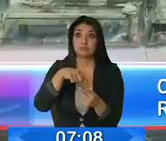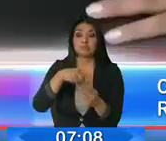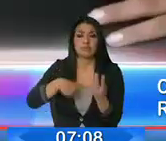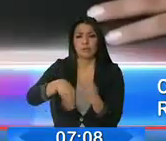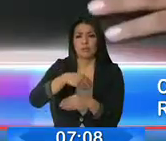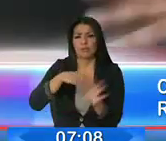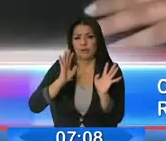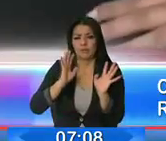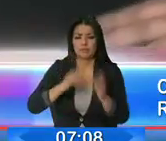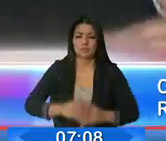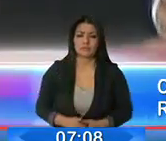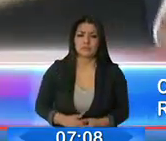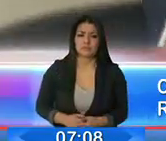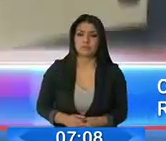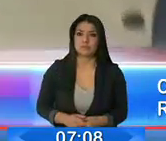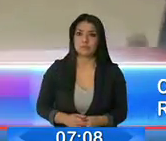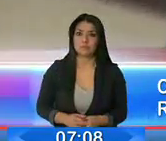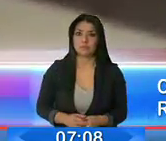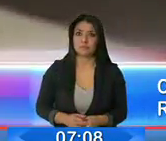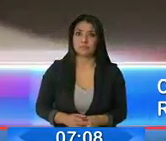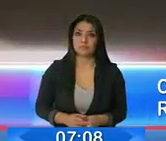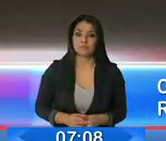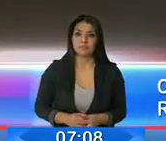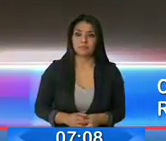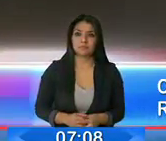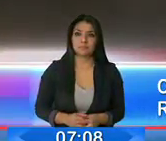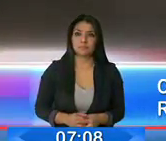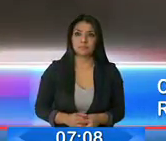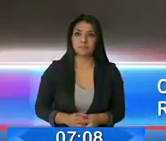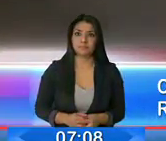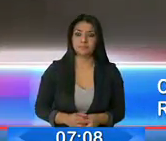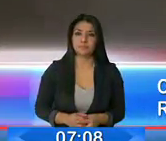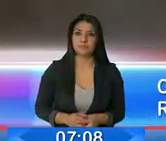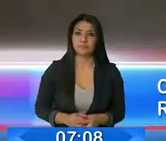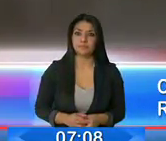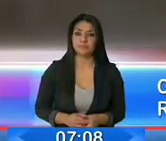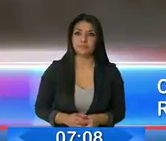devolvíamos. Con la realización de Andrés Reina, informó Edison Saavedra.